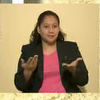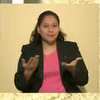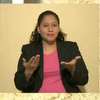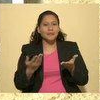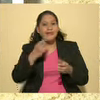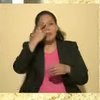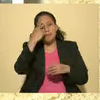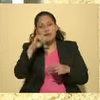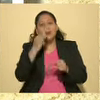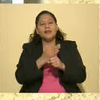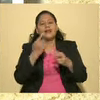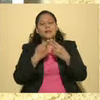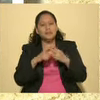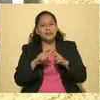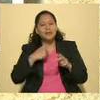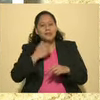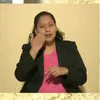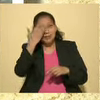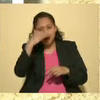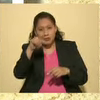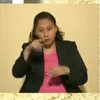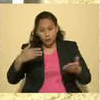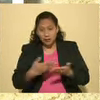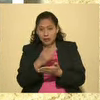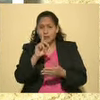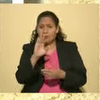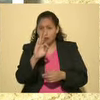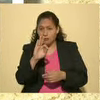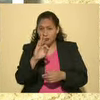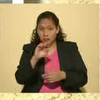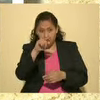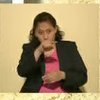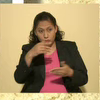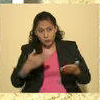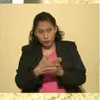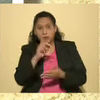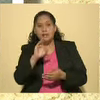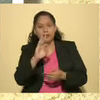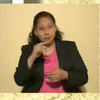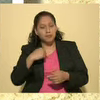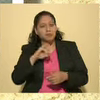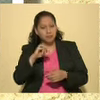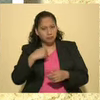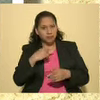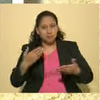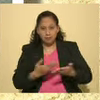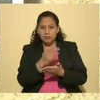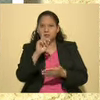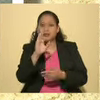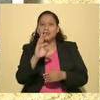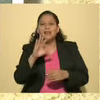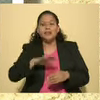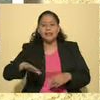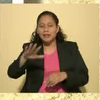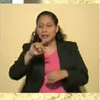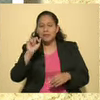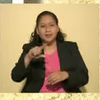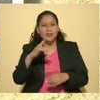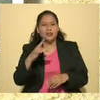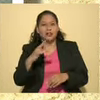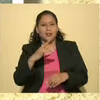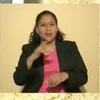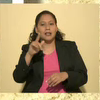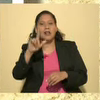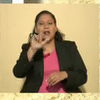Y para empezar quisiera saber, usted nace en el Distrito Federal, tú naces en el DF. Yo nací en el Distrito Federal, en el mero, en pleno corazón de